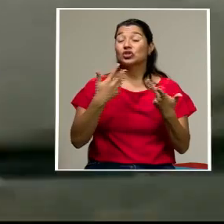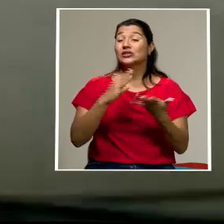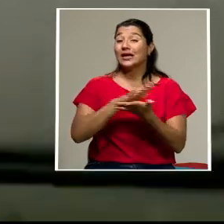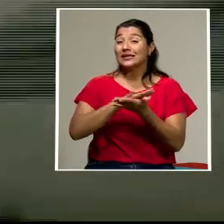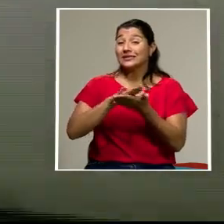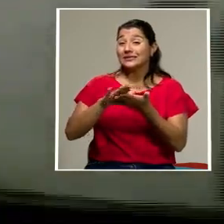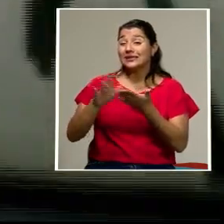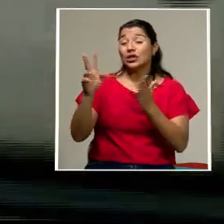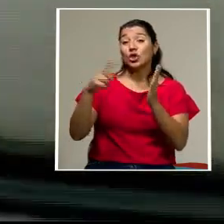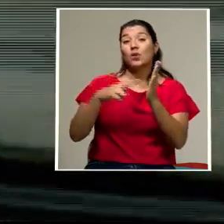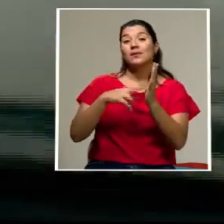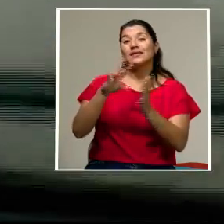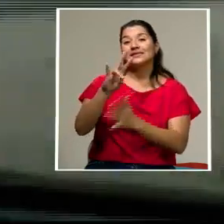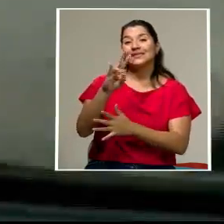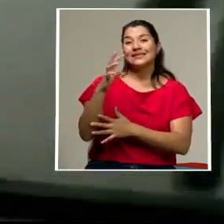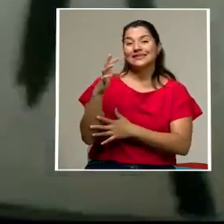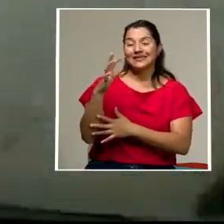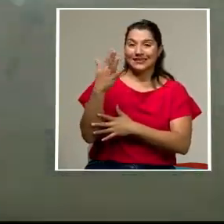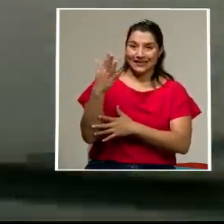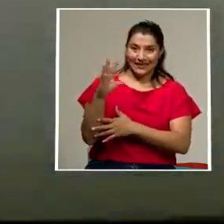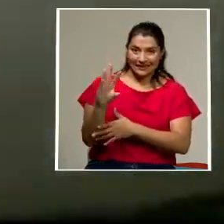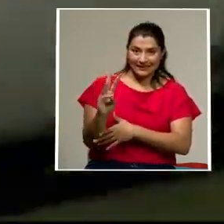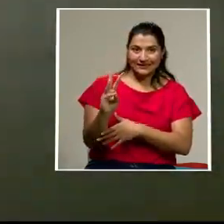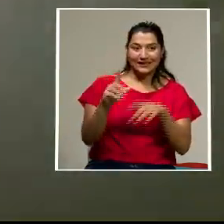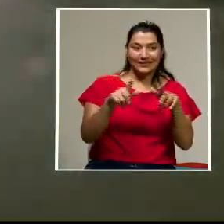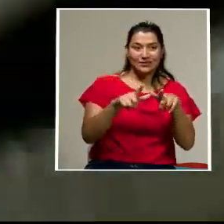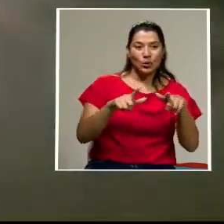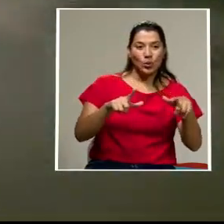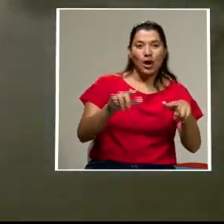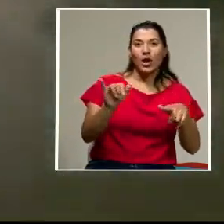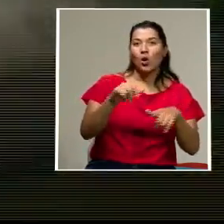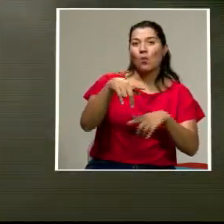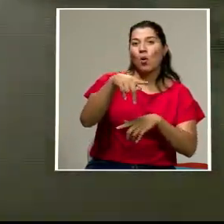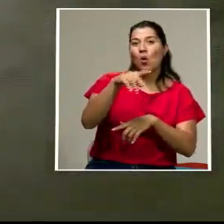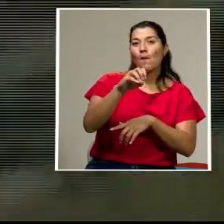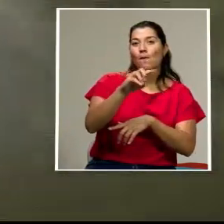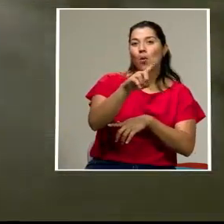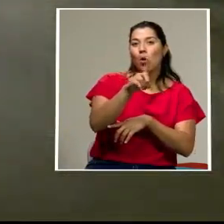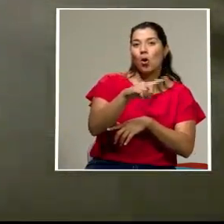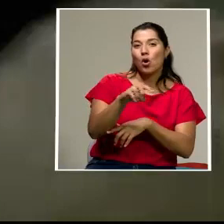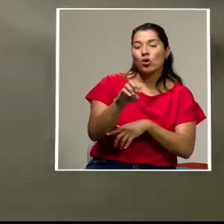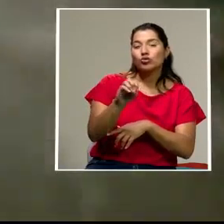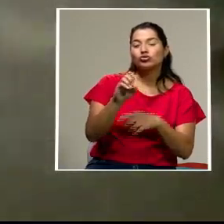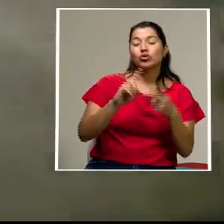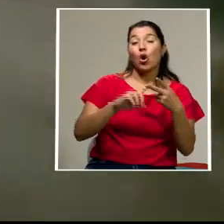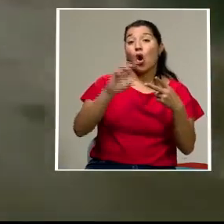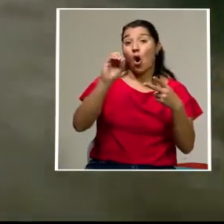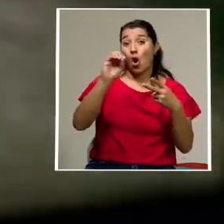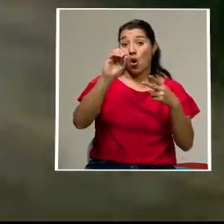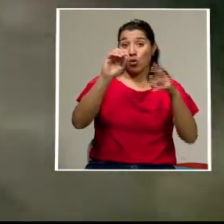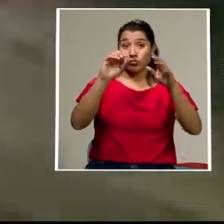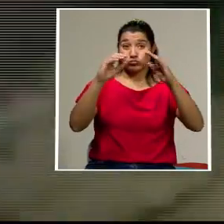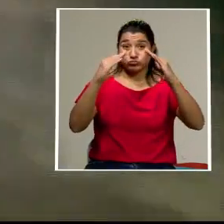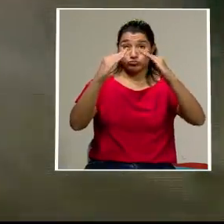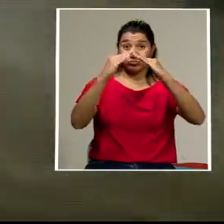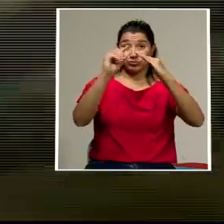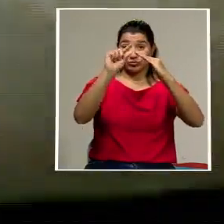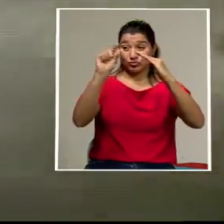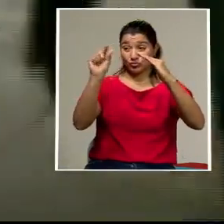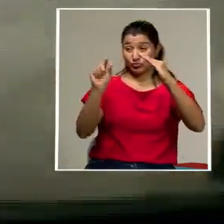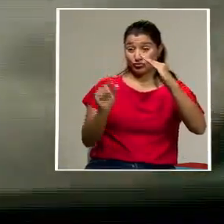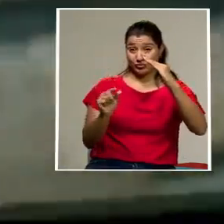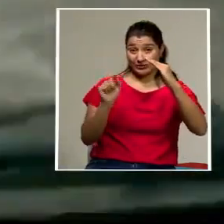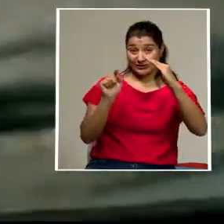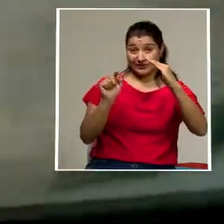2.716 estructuras de tragantes y de pozos, y hemos logrado extraer 316 toneladas de basura.